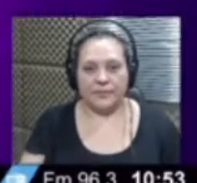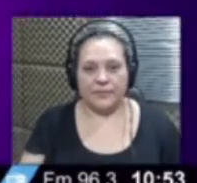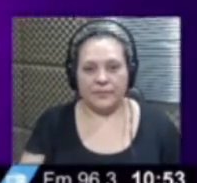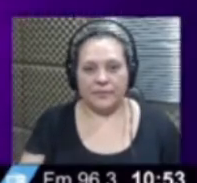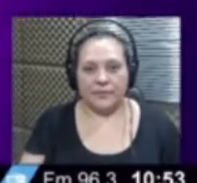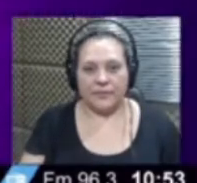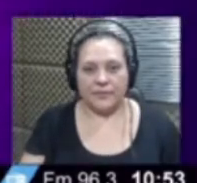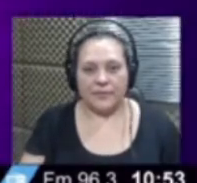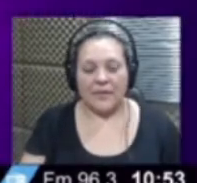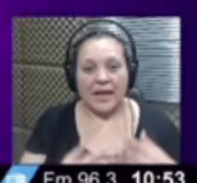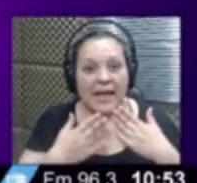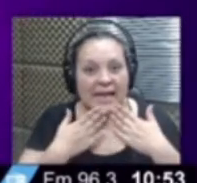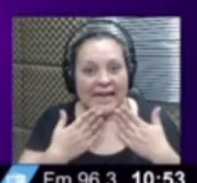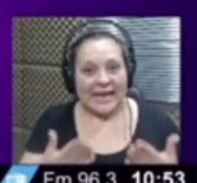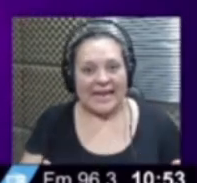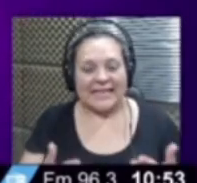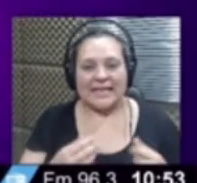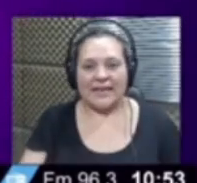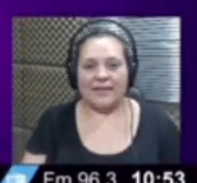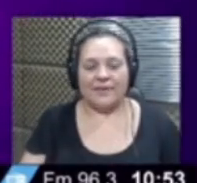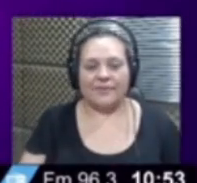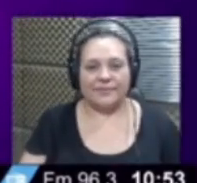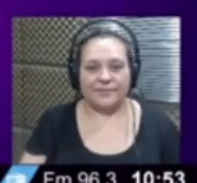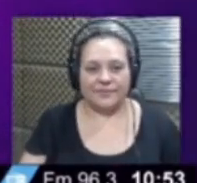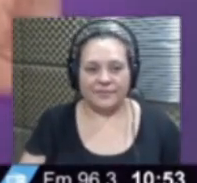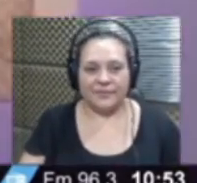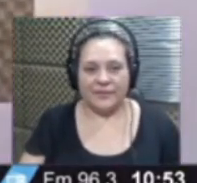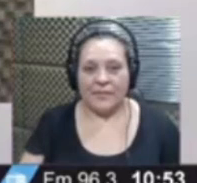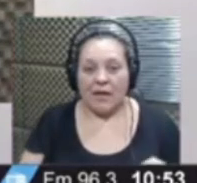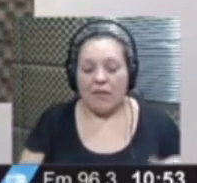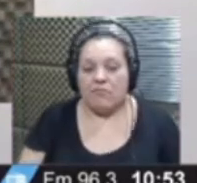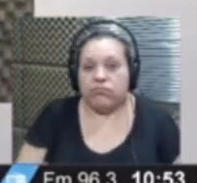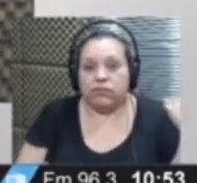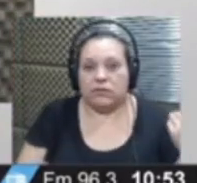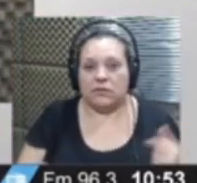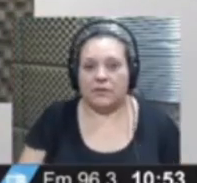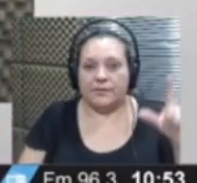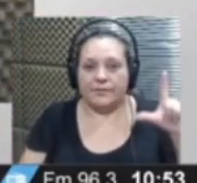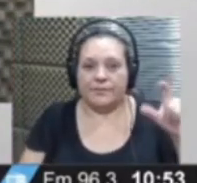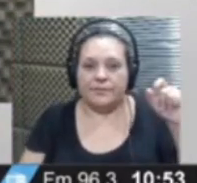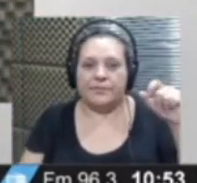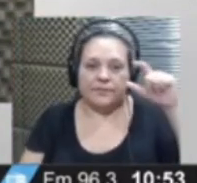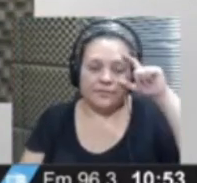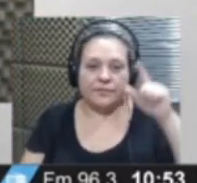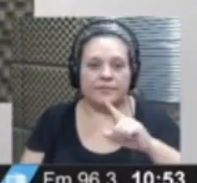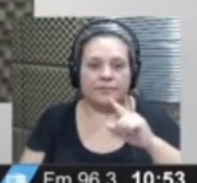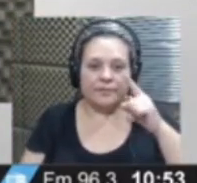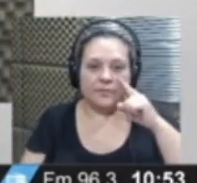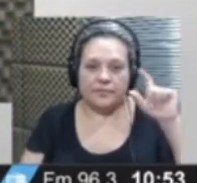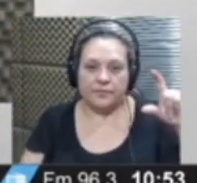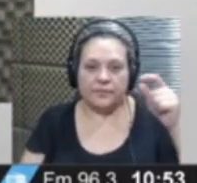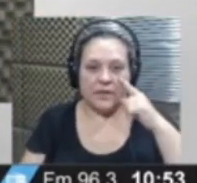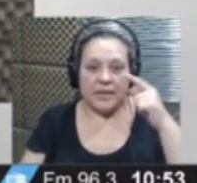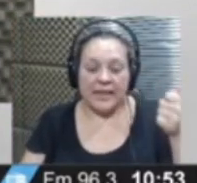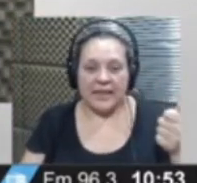ese mensaje No, nos gracias a quedamos, ¿eh? ustedes. Beso, hasta pronto. Leticia Rodríguez, coordinadora del movimiento